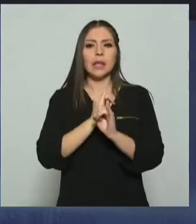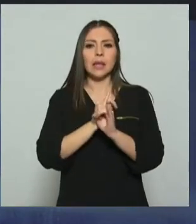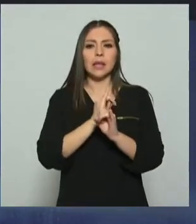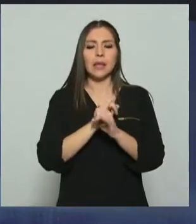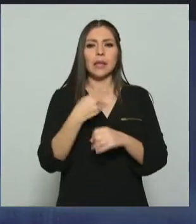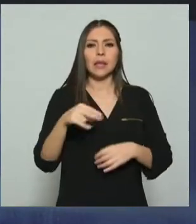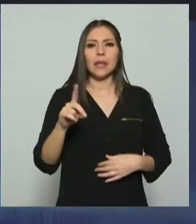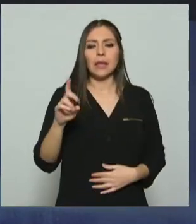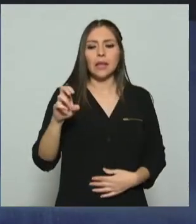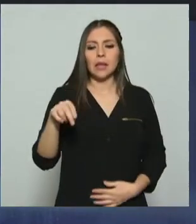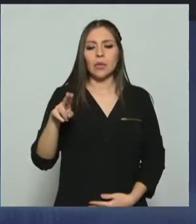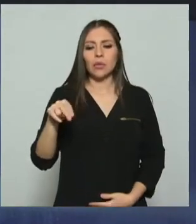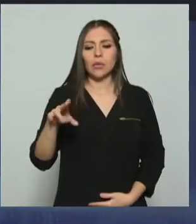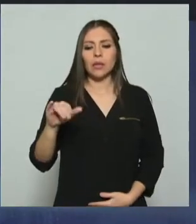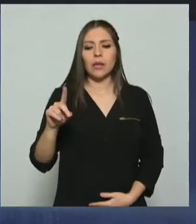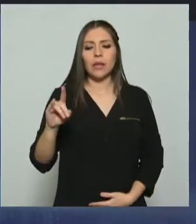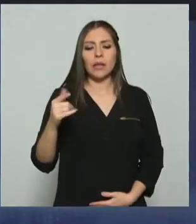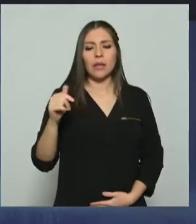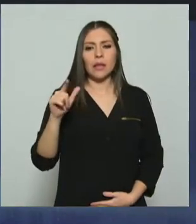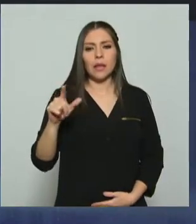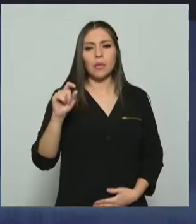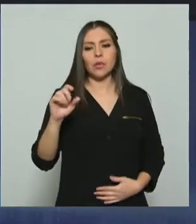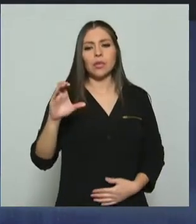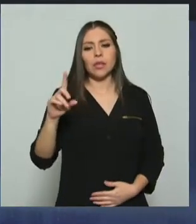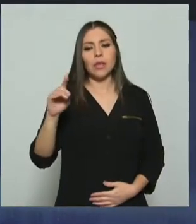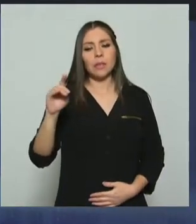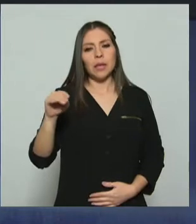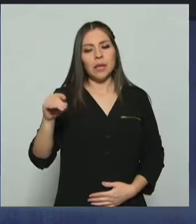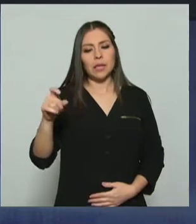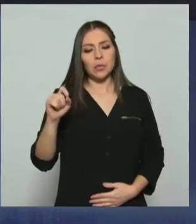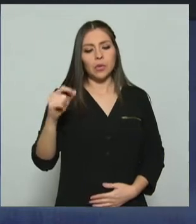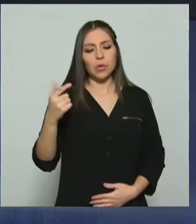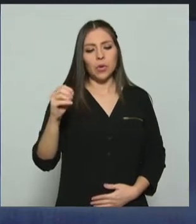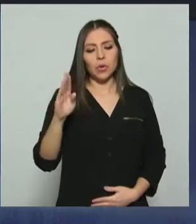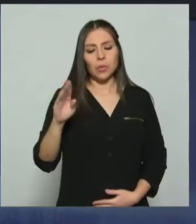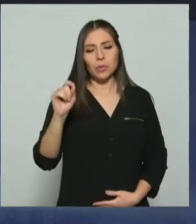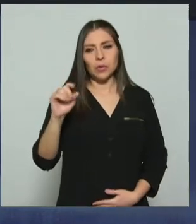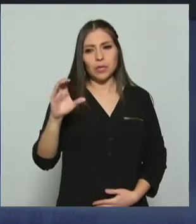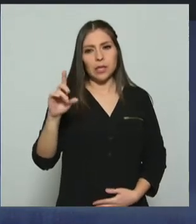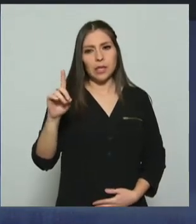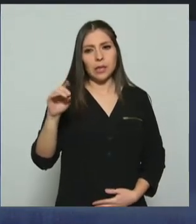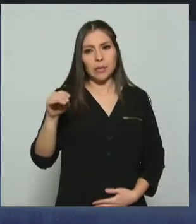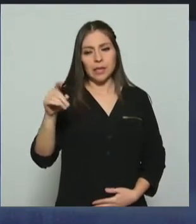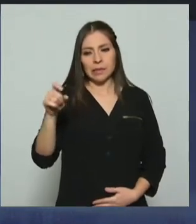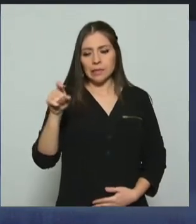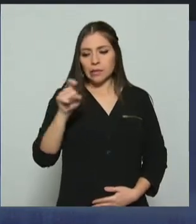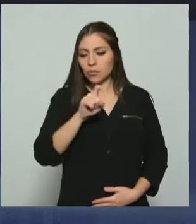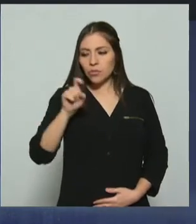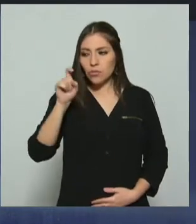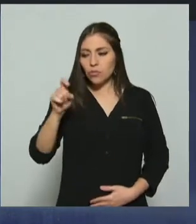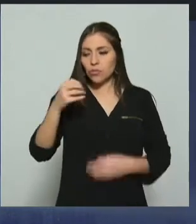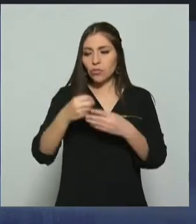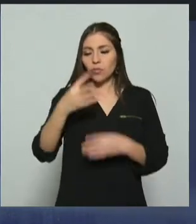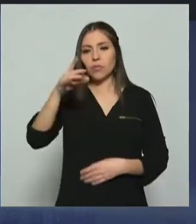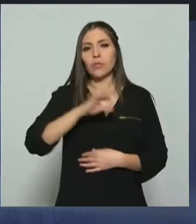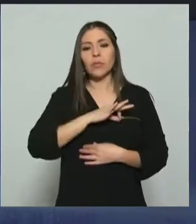denuncia digital cdmx.gov.mx y ahí podemos iniciar y eso evita ese primer contacto o ese choque